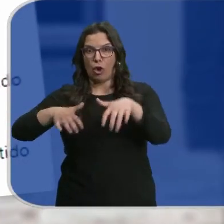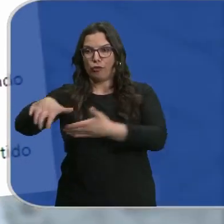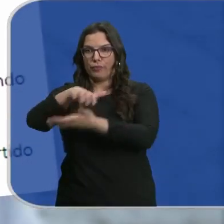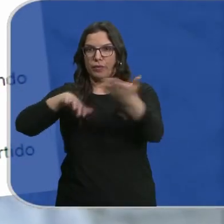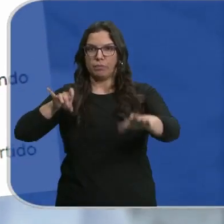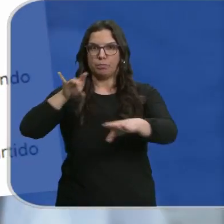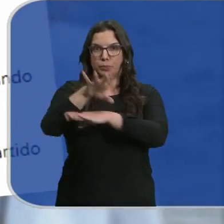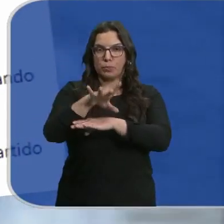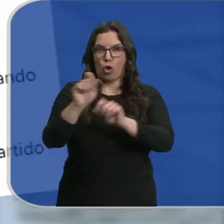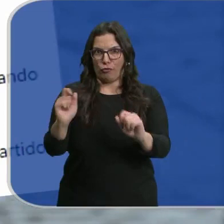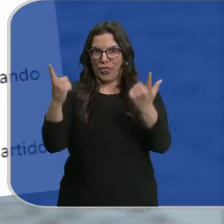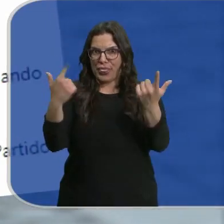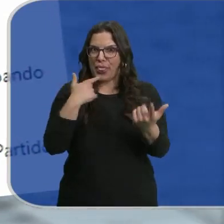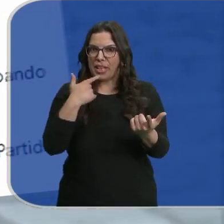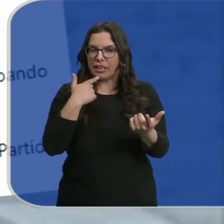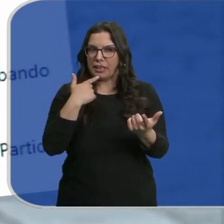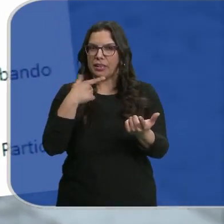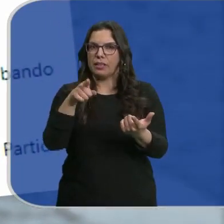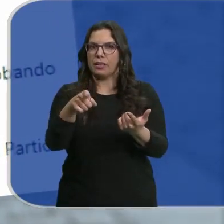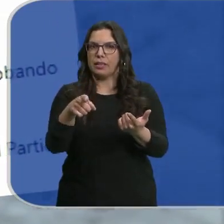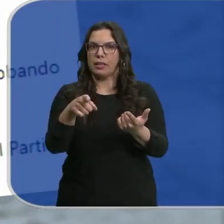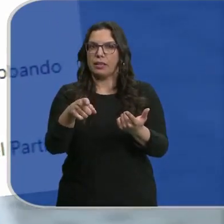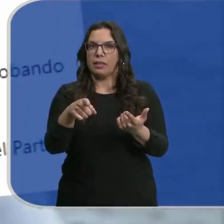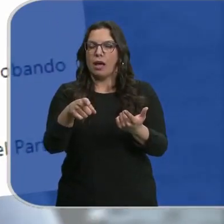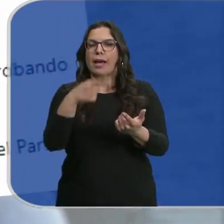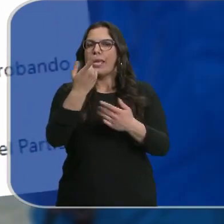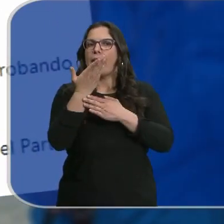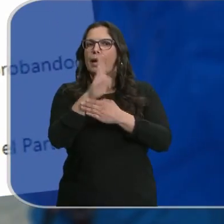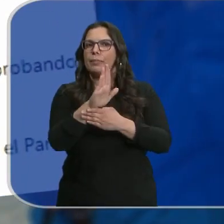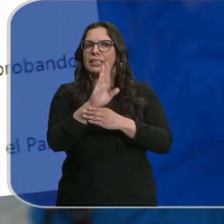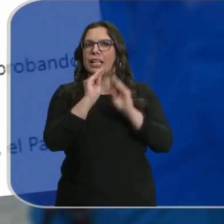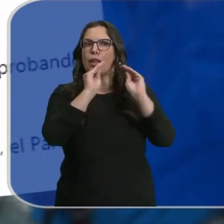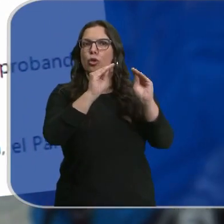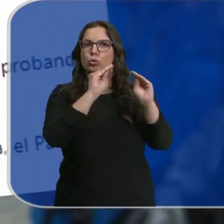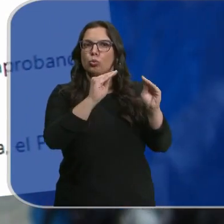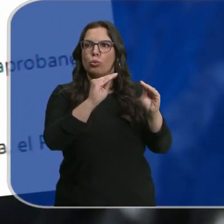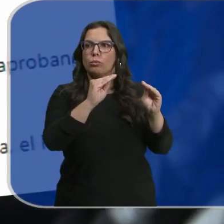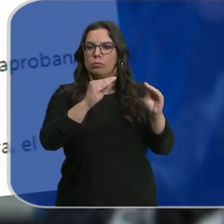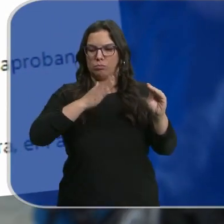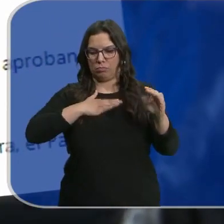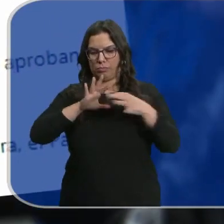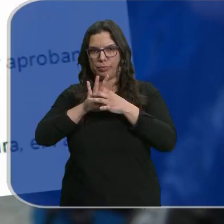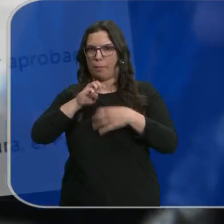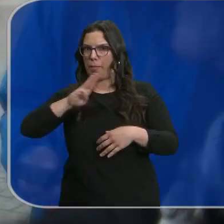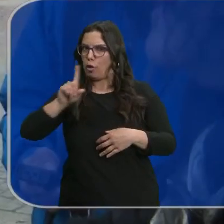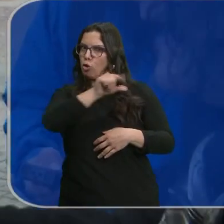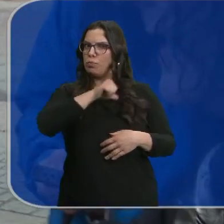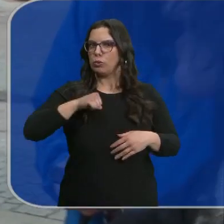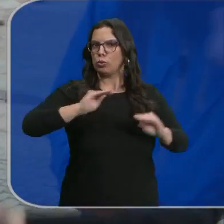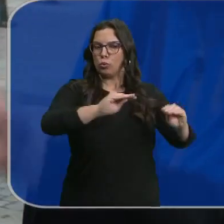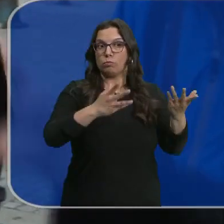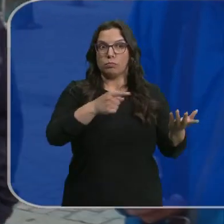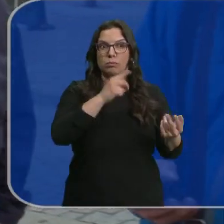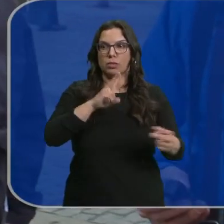informaba en un comunicado oficial que lo hacía a título particular. No en nombre del partido. Así reaccionaba la